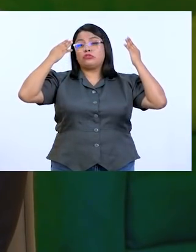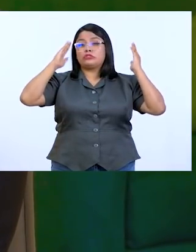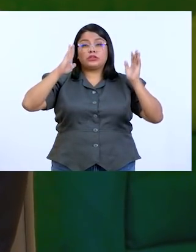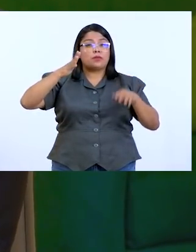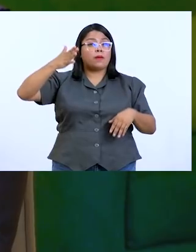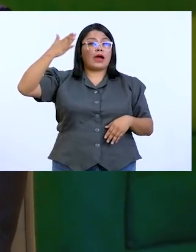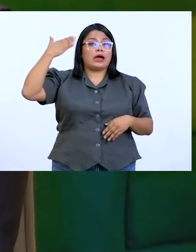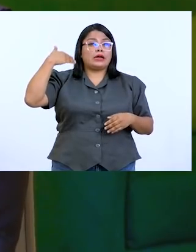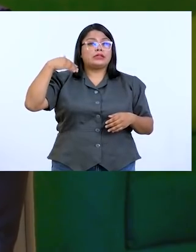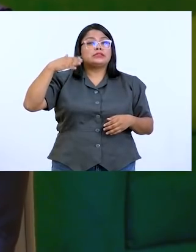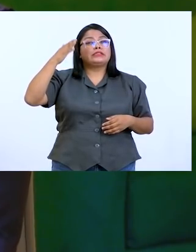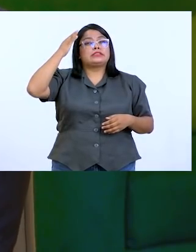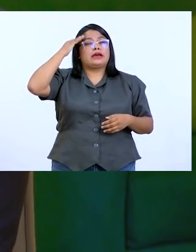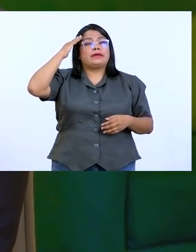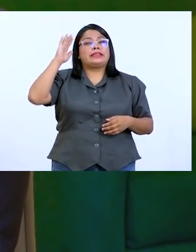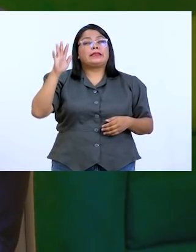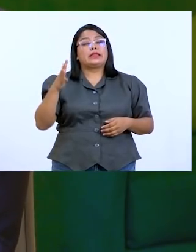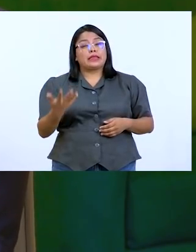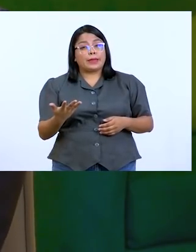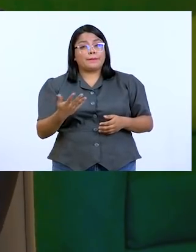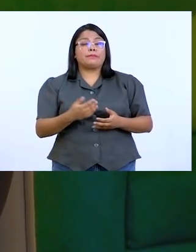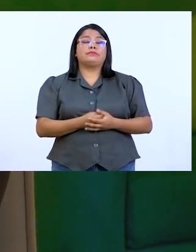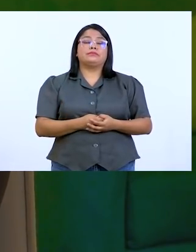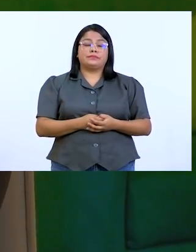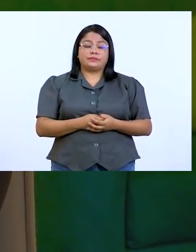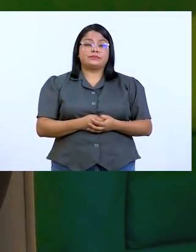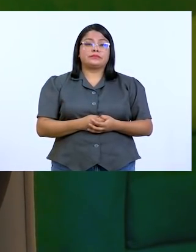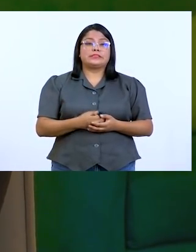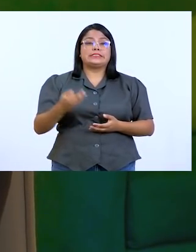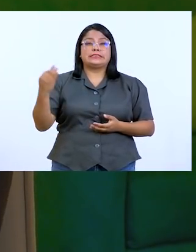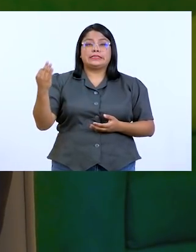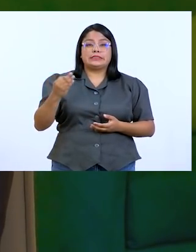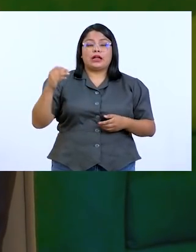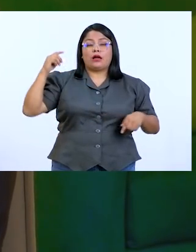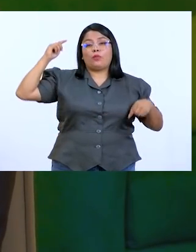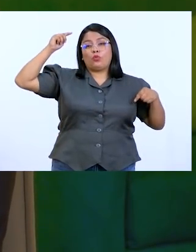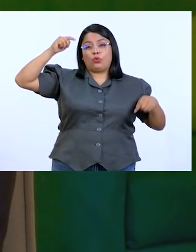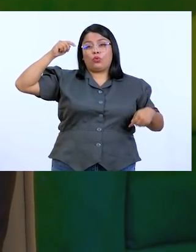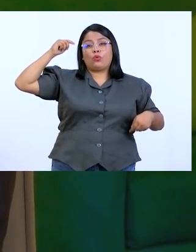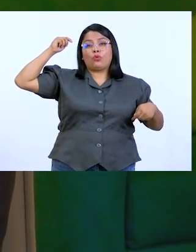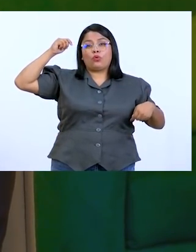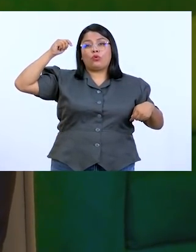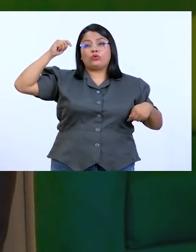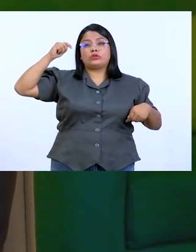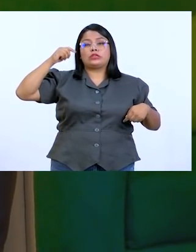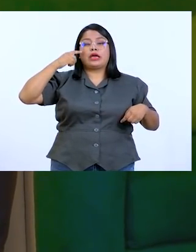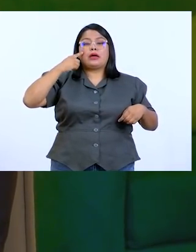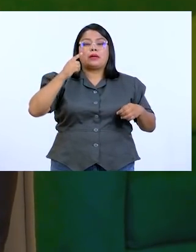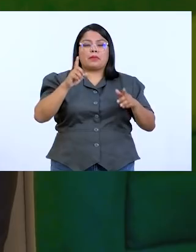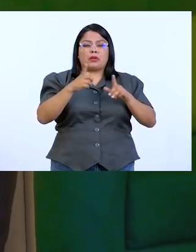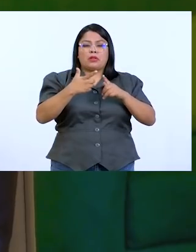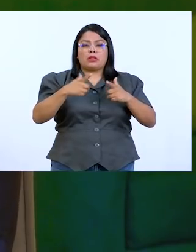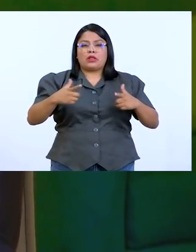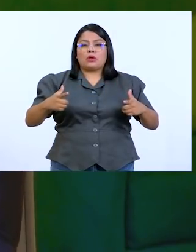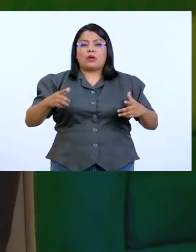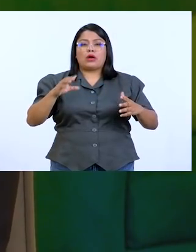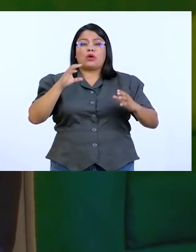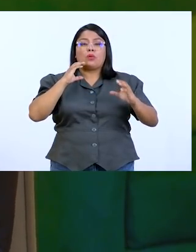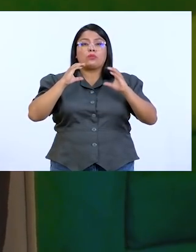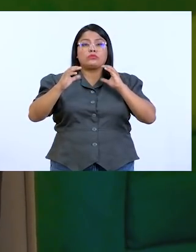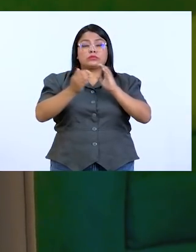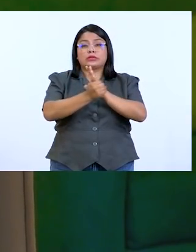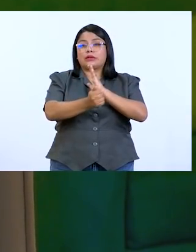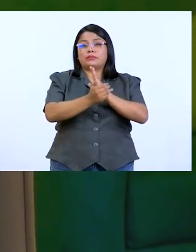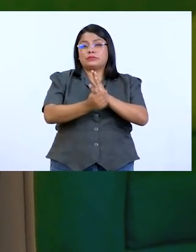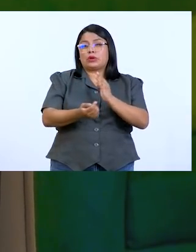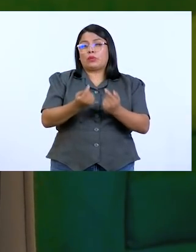sin tener un preámbulo acerca de esos conocimientos previos. Debemos estar conscientes del nivel lingüístico que tienen